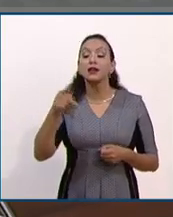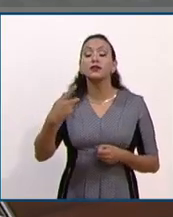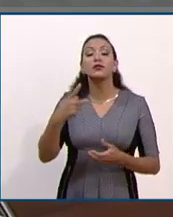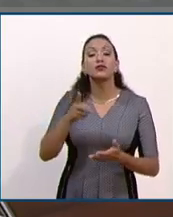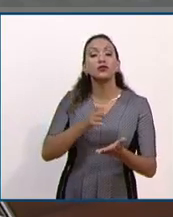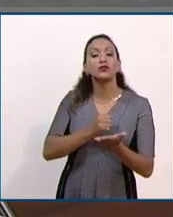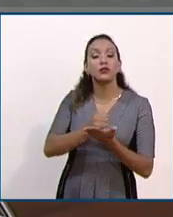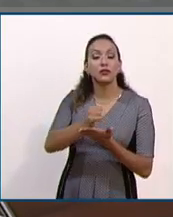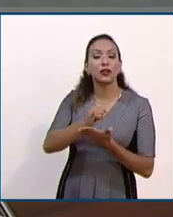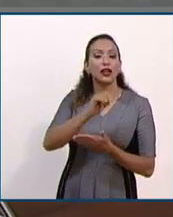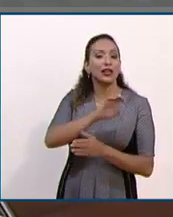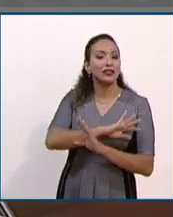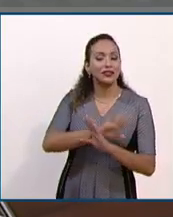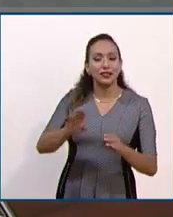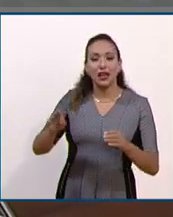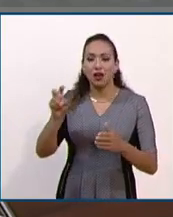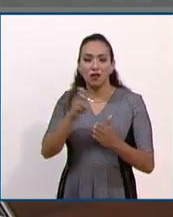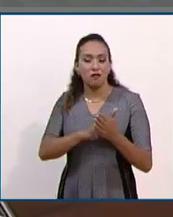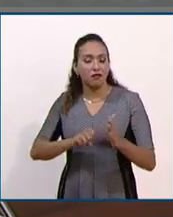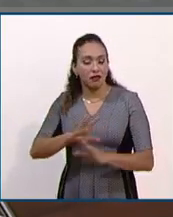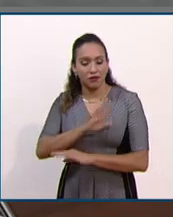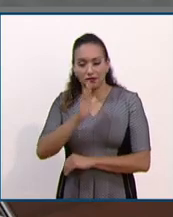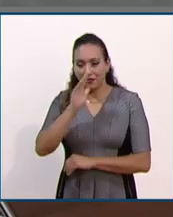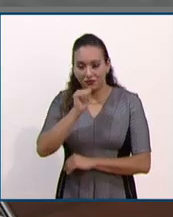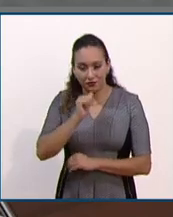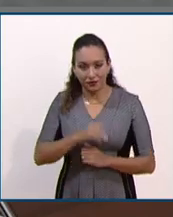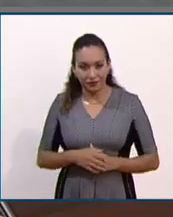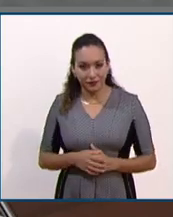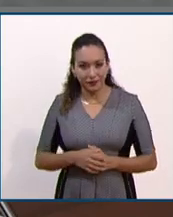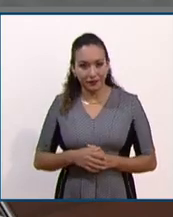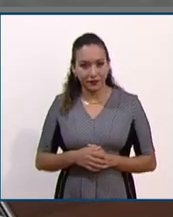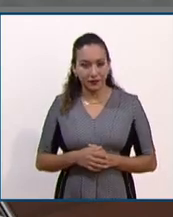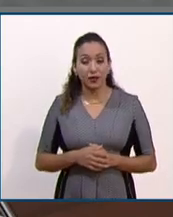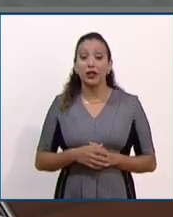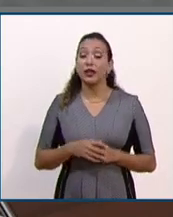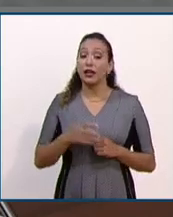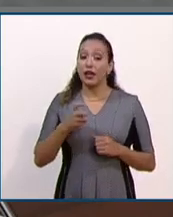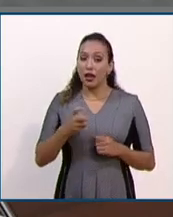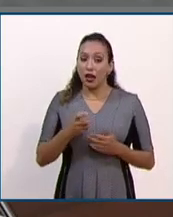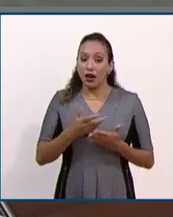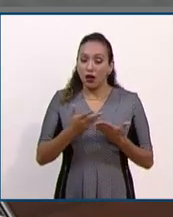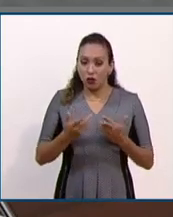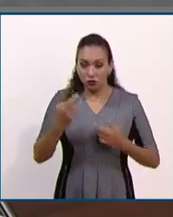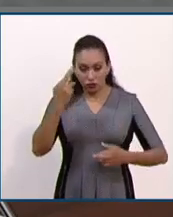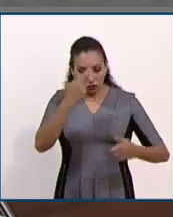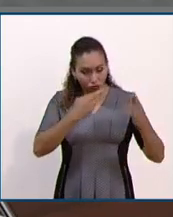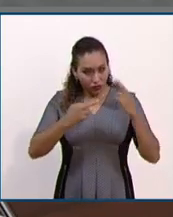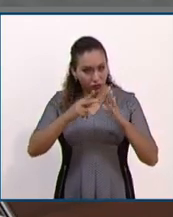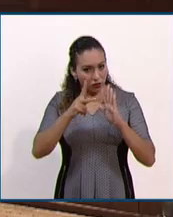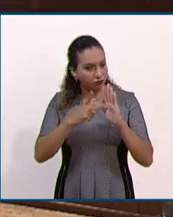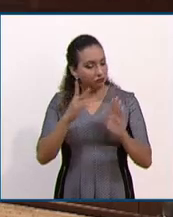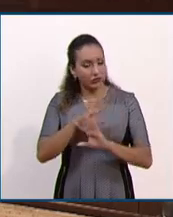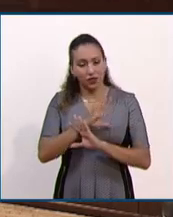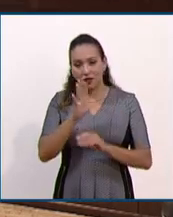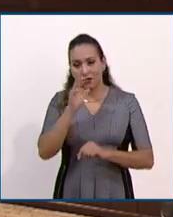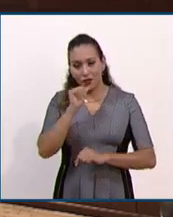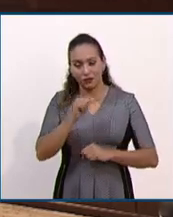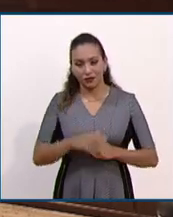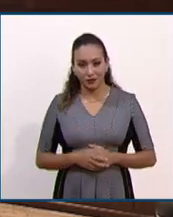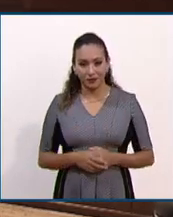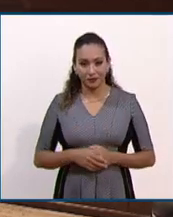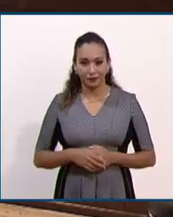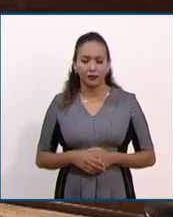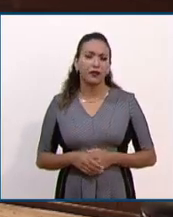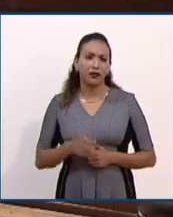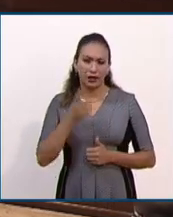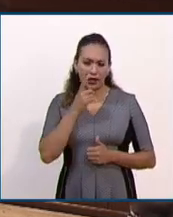son definitivas e inatacables y conforme al orden constitucional no pueden ser revisadas ni modificadas. Explicaron que en este